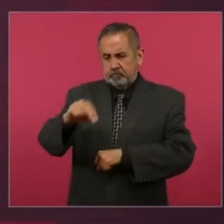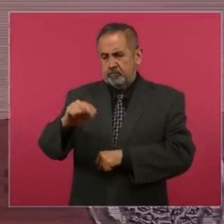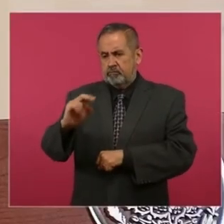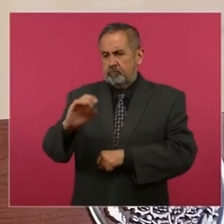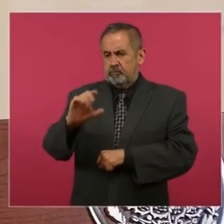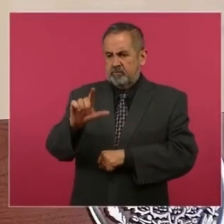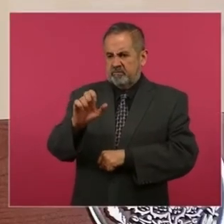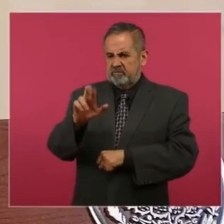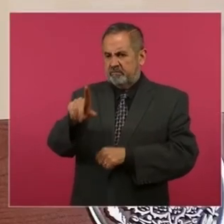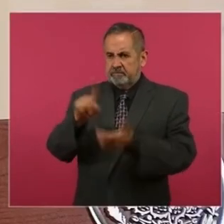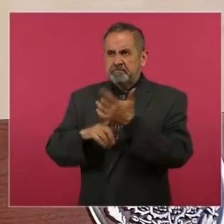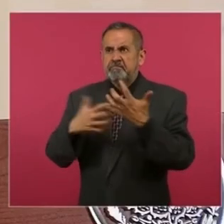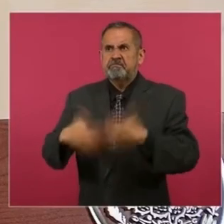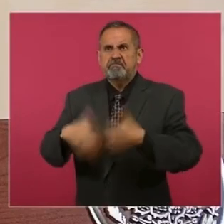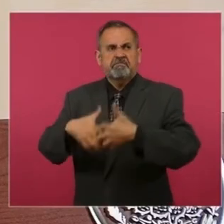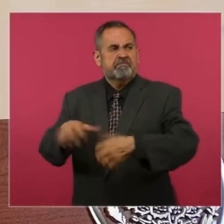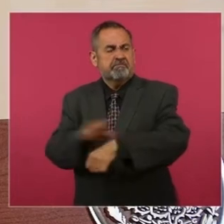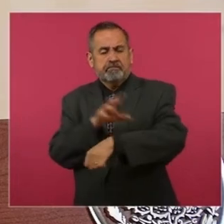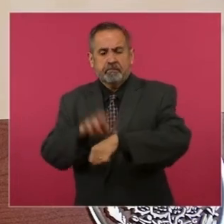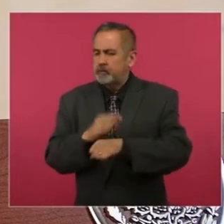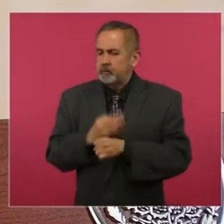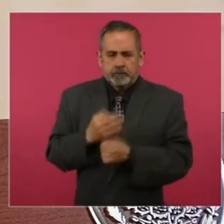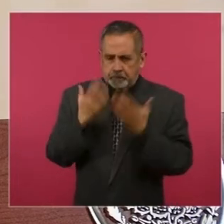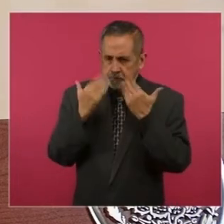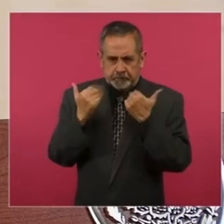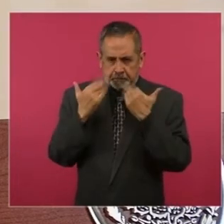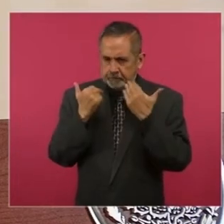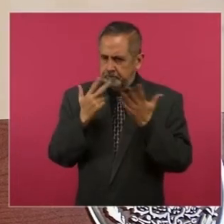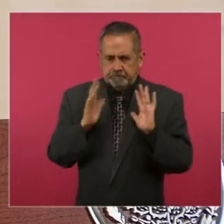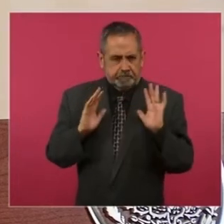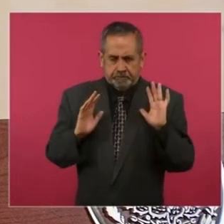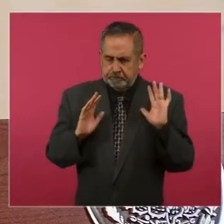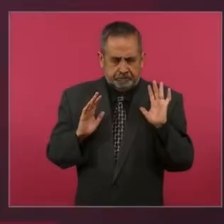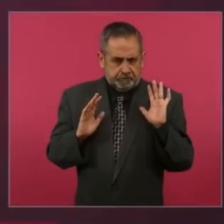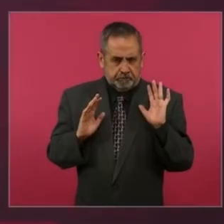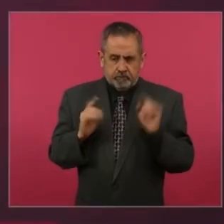nucleares. La que se tiene